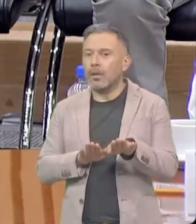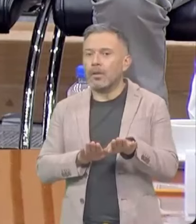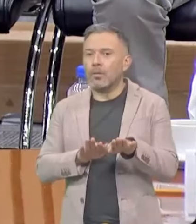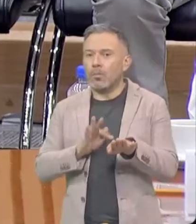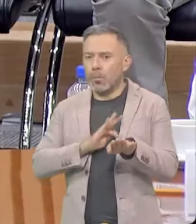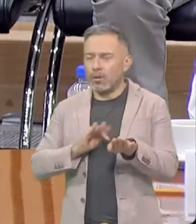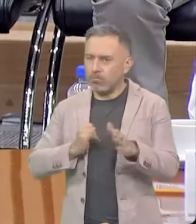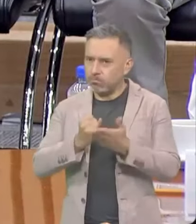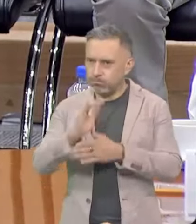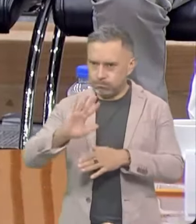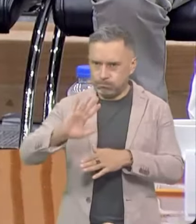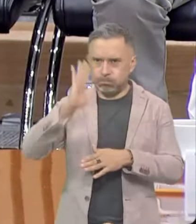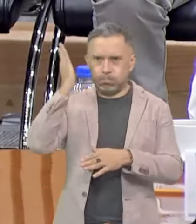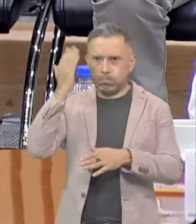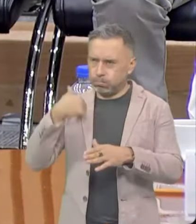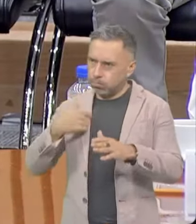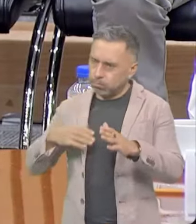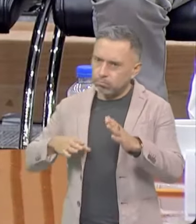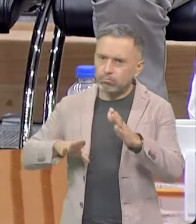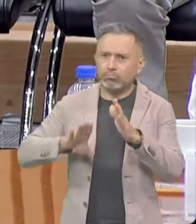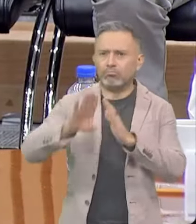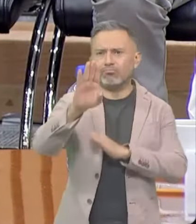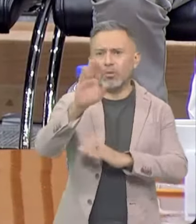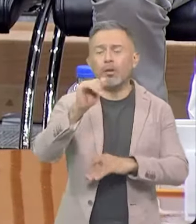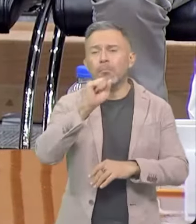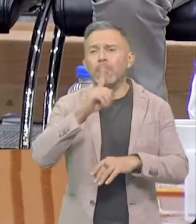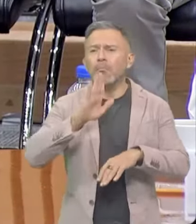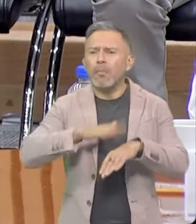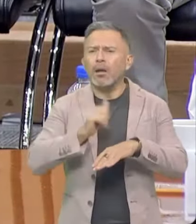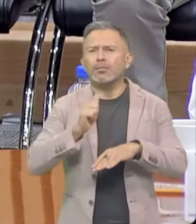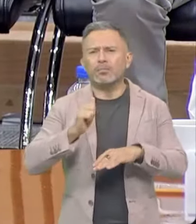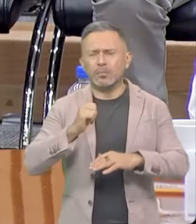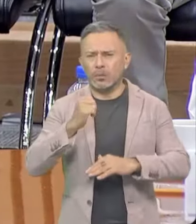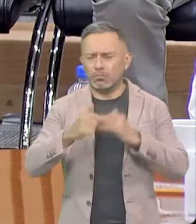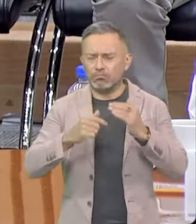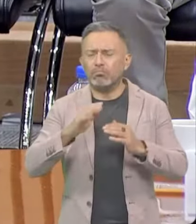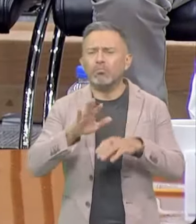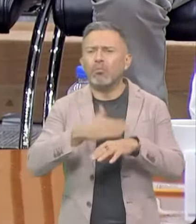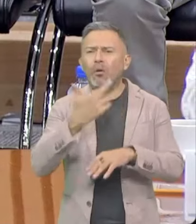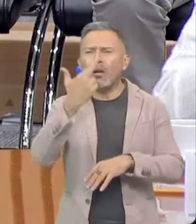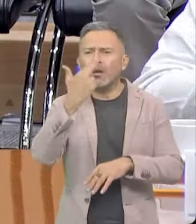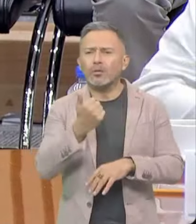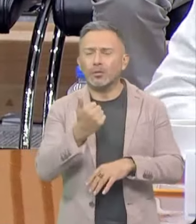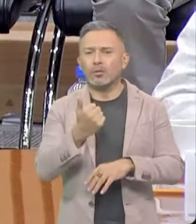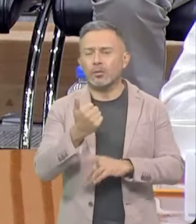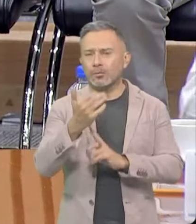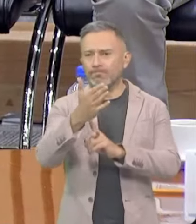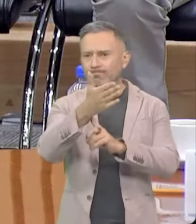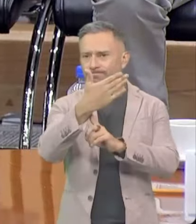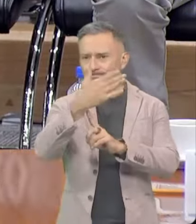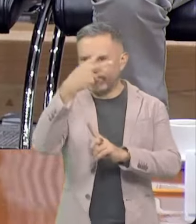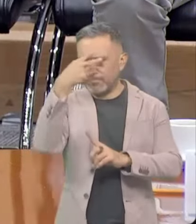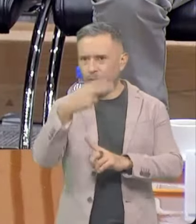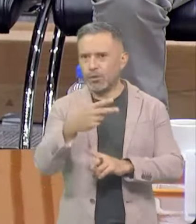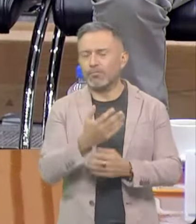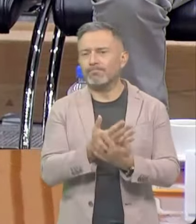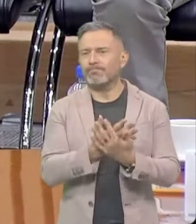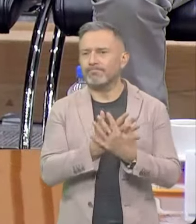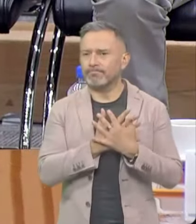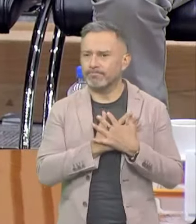dar muchos pasos hacia adante por el amor a nuestra patria sigamos juntos